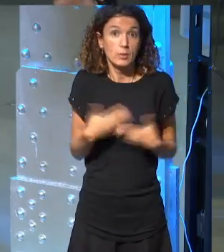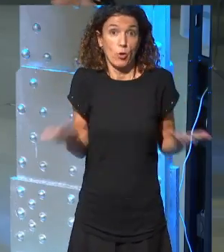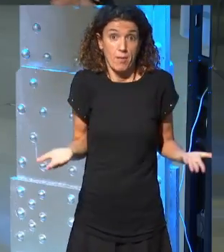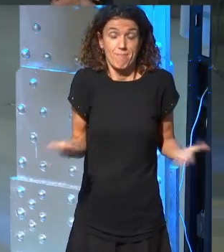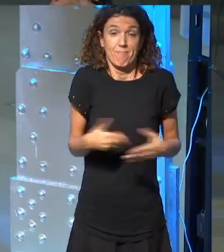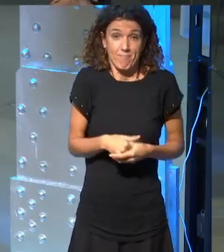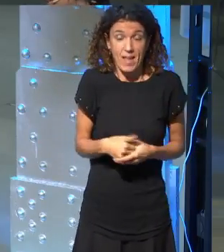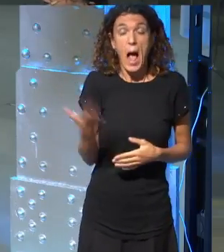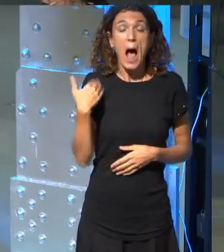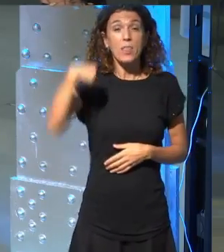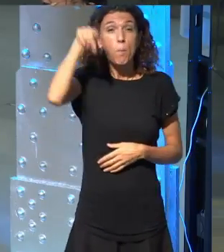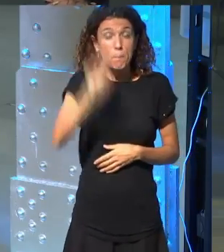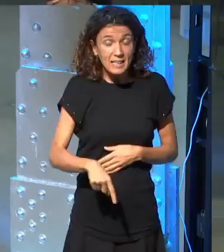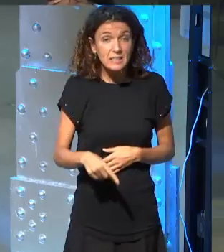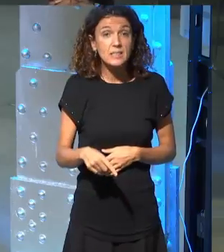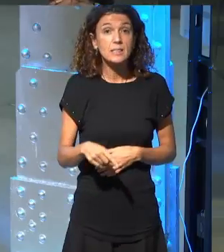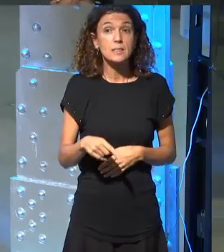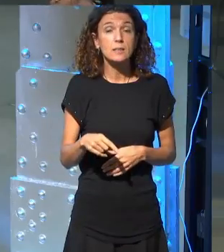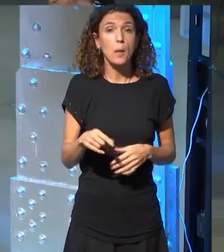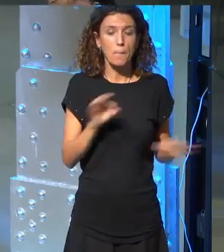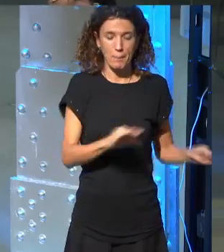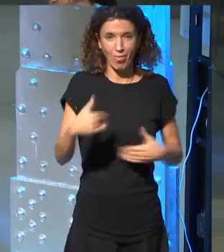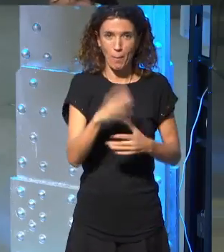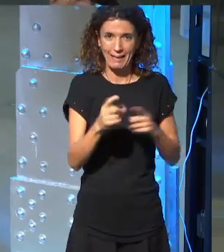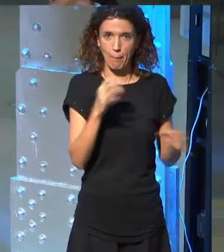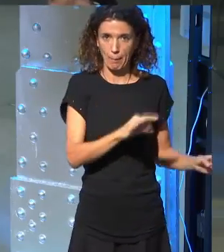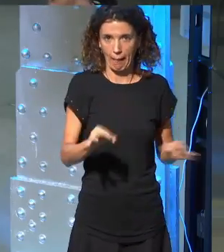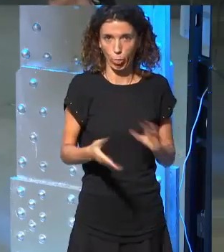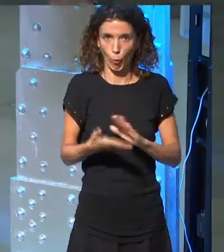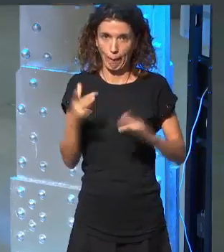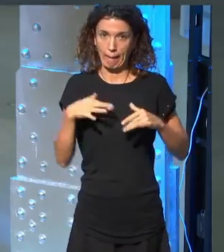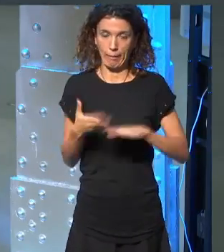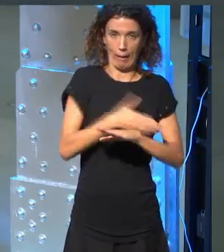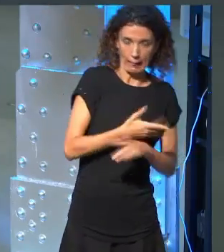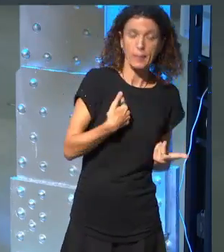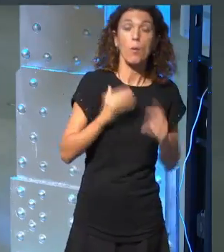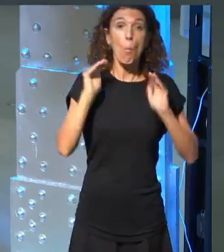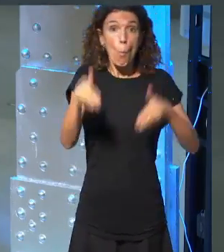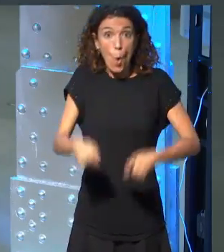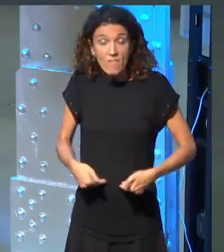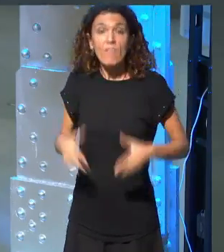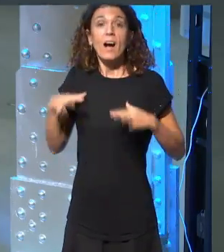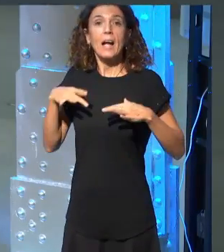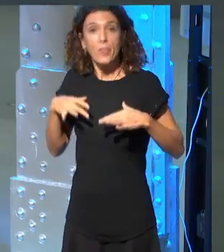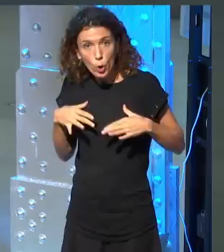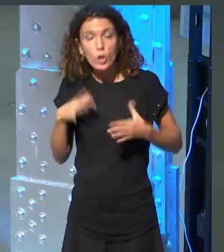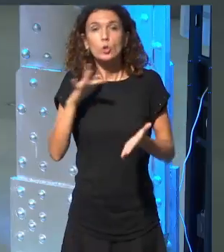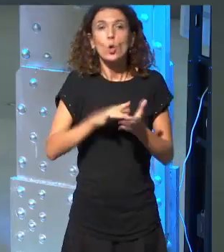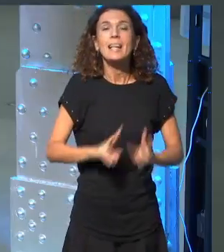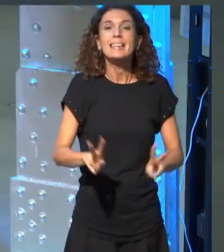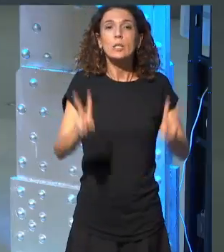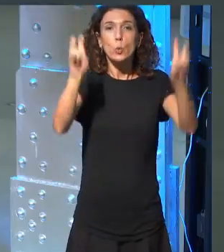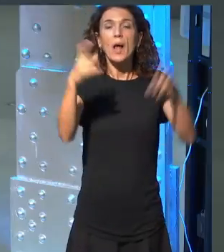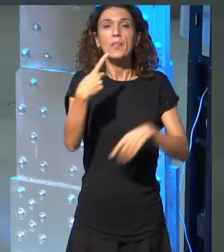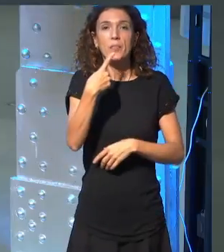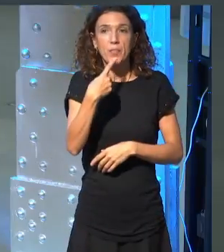Entonces, claro, hace un mes antes de irme, o sea, cuando estoy haciendo la maleta, ¿no?, para irme de vacaciones, me dicen, cuando vuelvas de vacaciones, vas a tener un titular